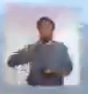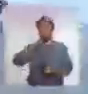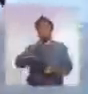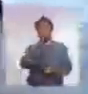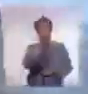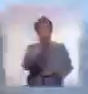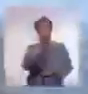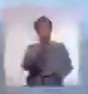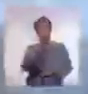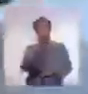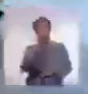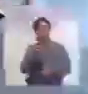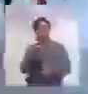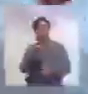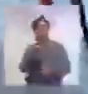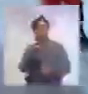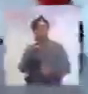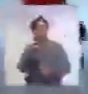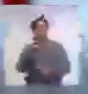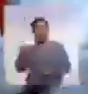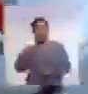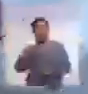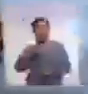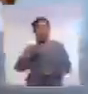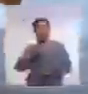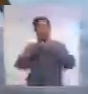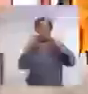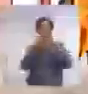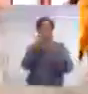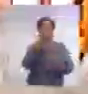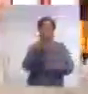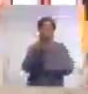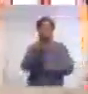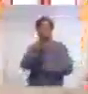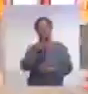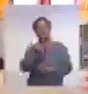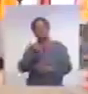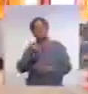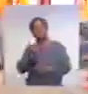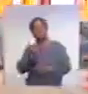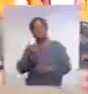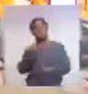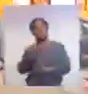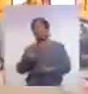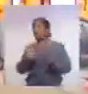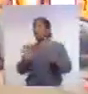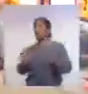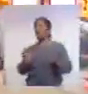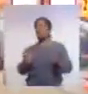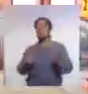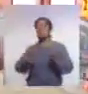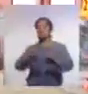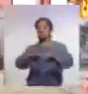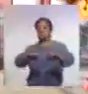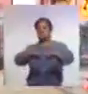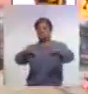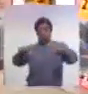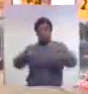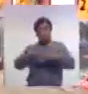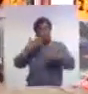Iztacuistla. Ya tienen dos equipos y una liga debidamente conformada. Pues mira, estamos muy contentos, ¿no? Porque es una liga donde